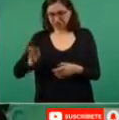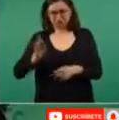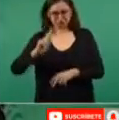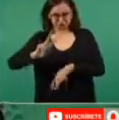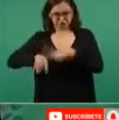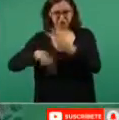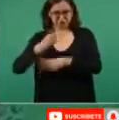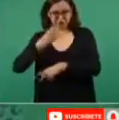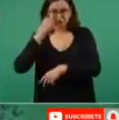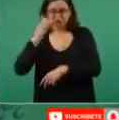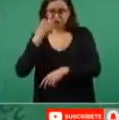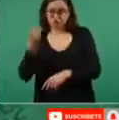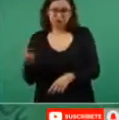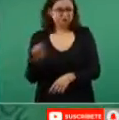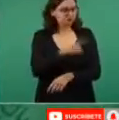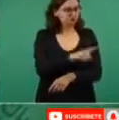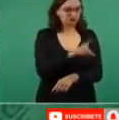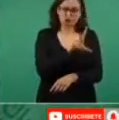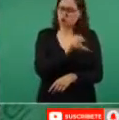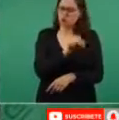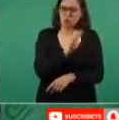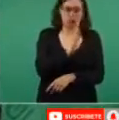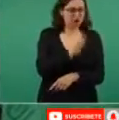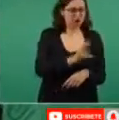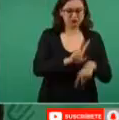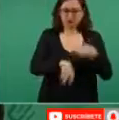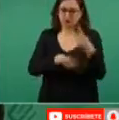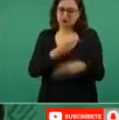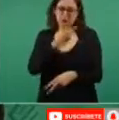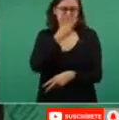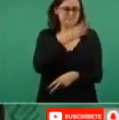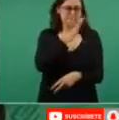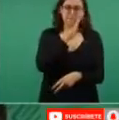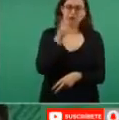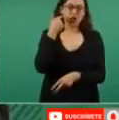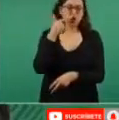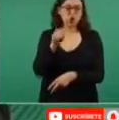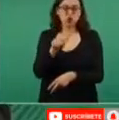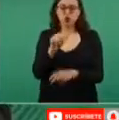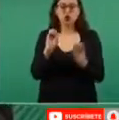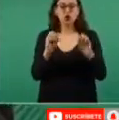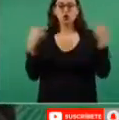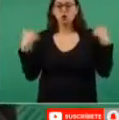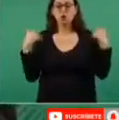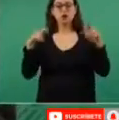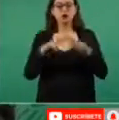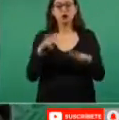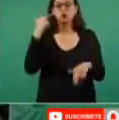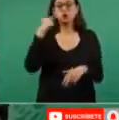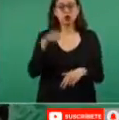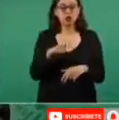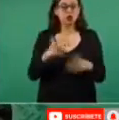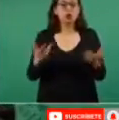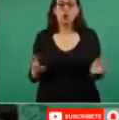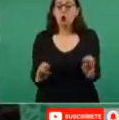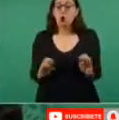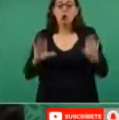porque así lo deciden los padres o así lo deciden los maestros o la comunidad